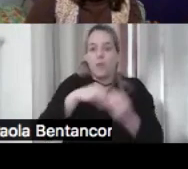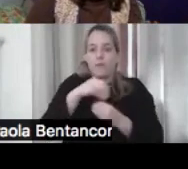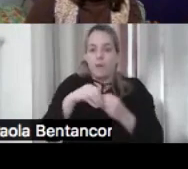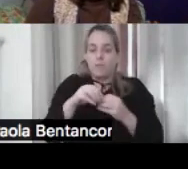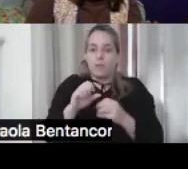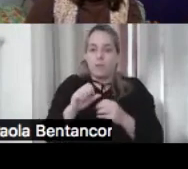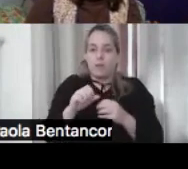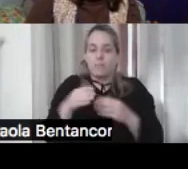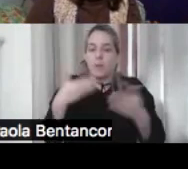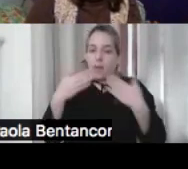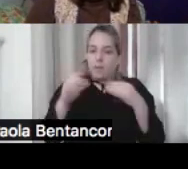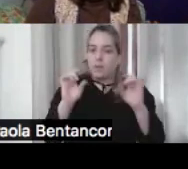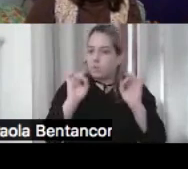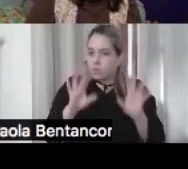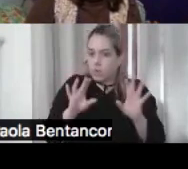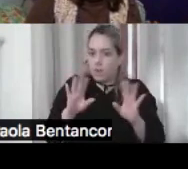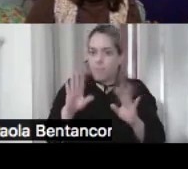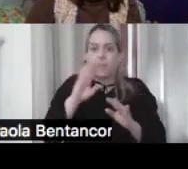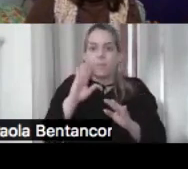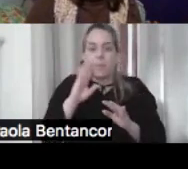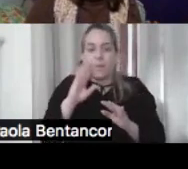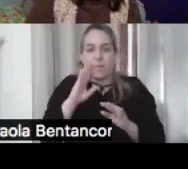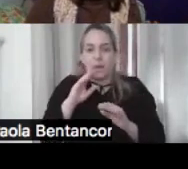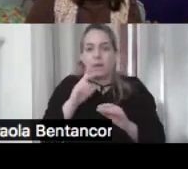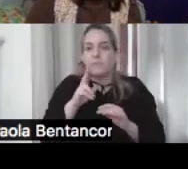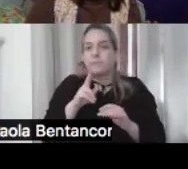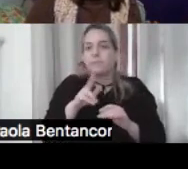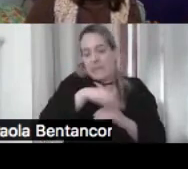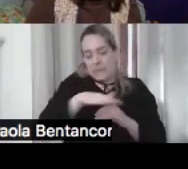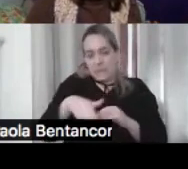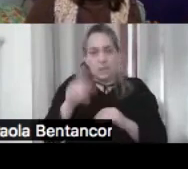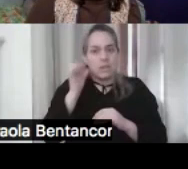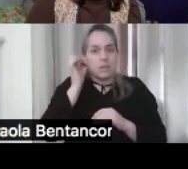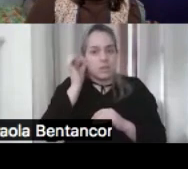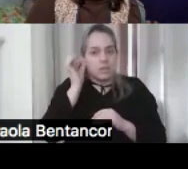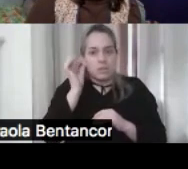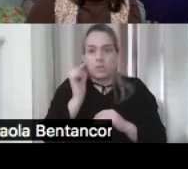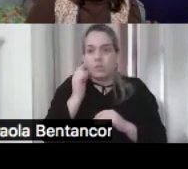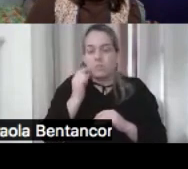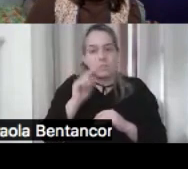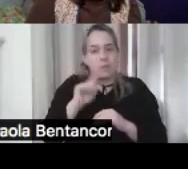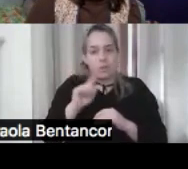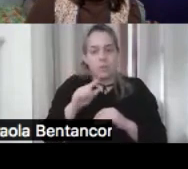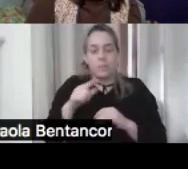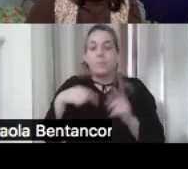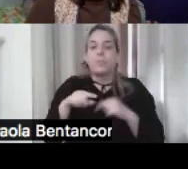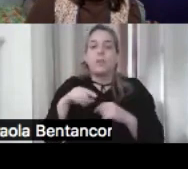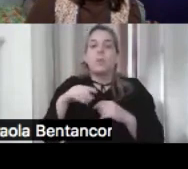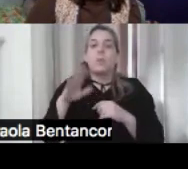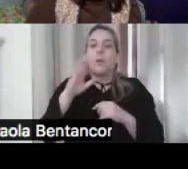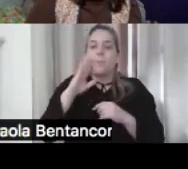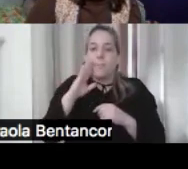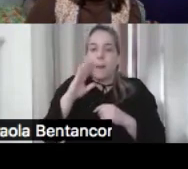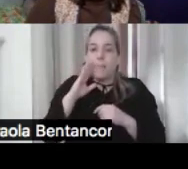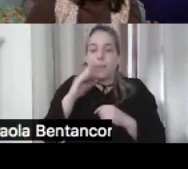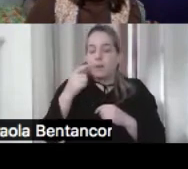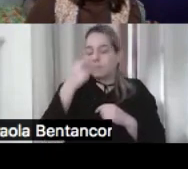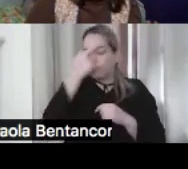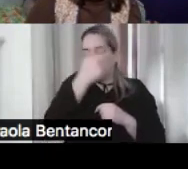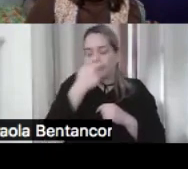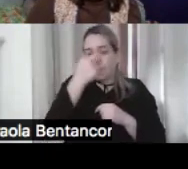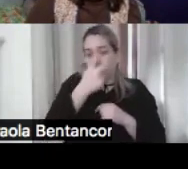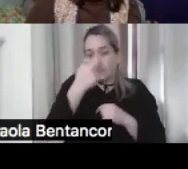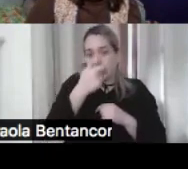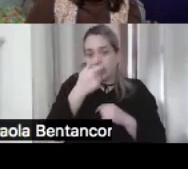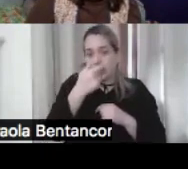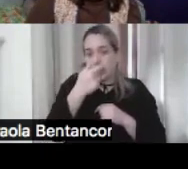solo de la mamá, en casos de niños y niñas en varias ocasiones, pero con respecto a una mamá con discapacidad visual que tenían la